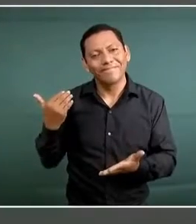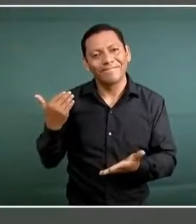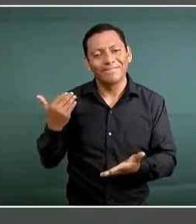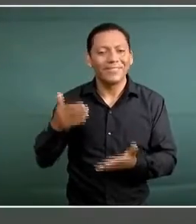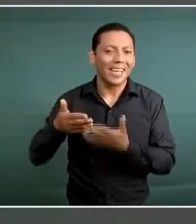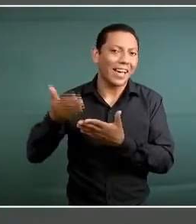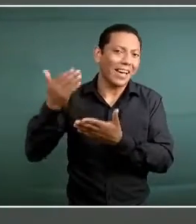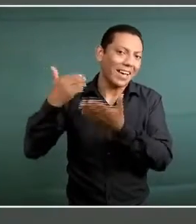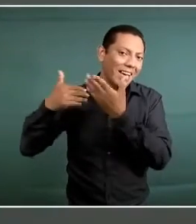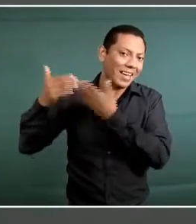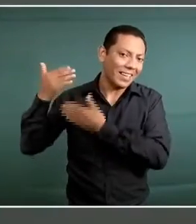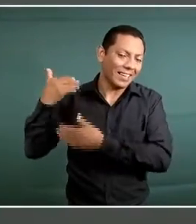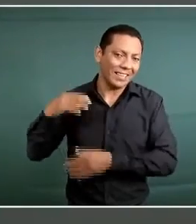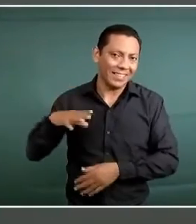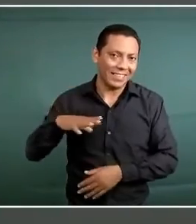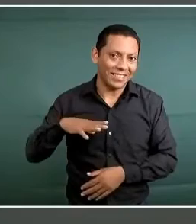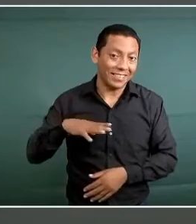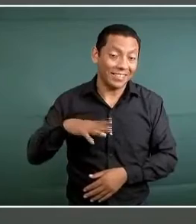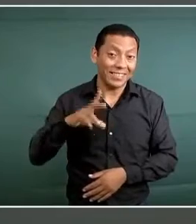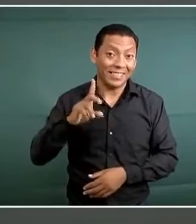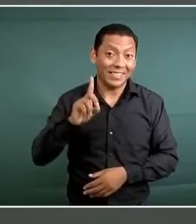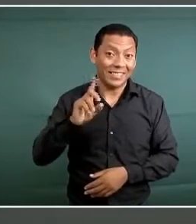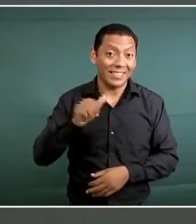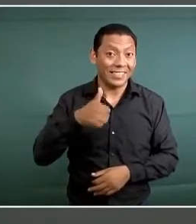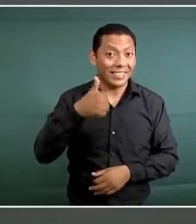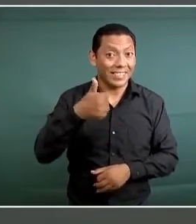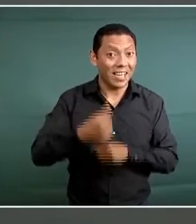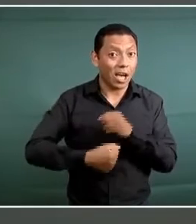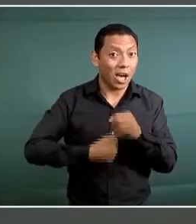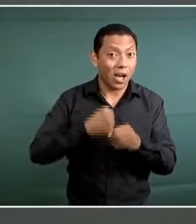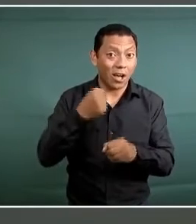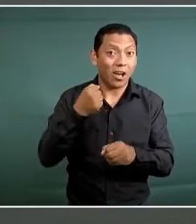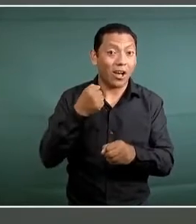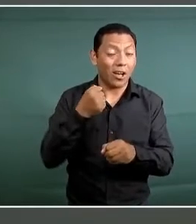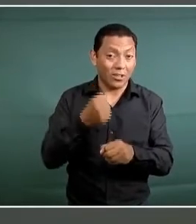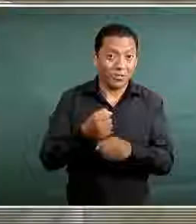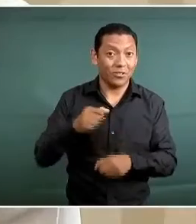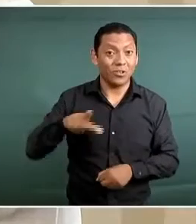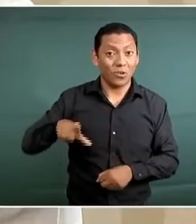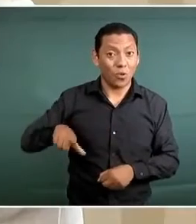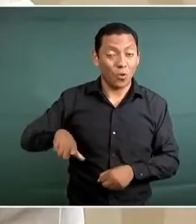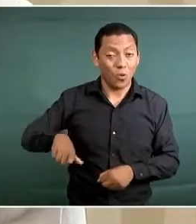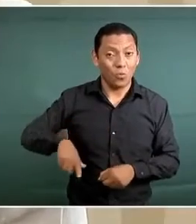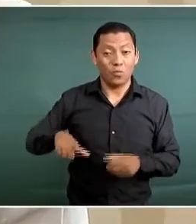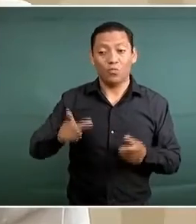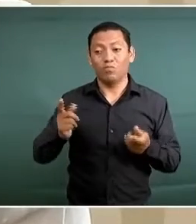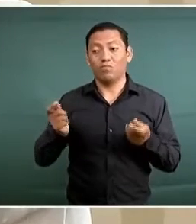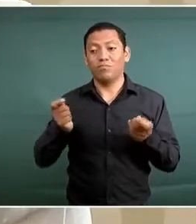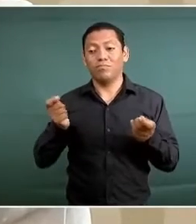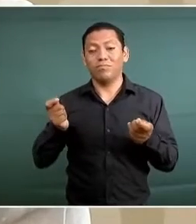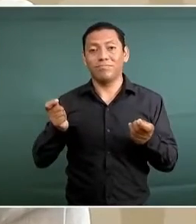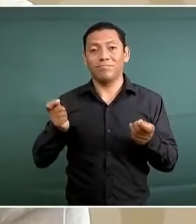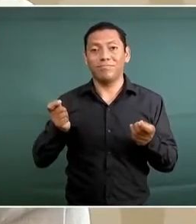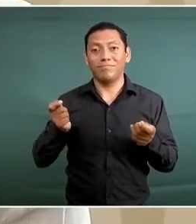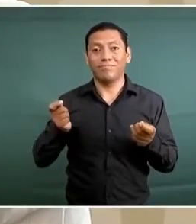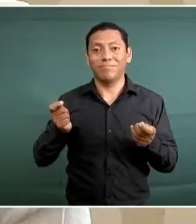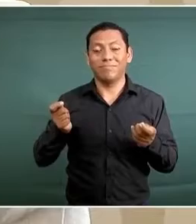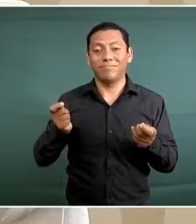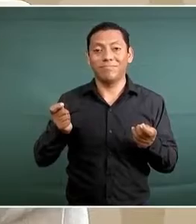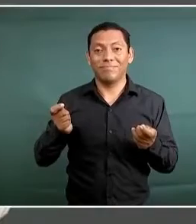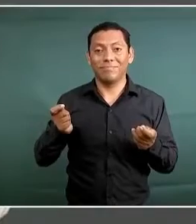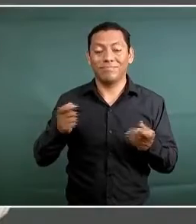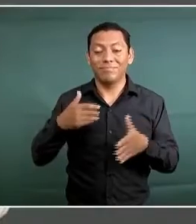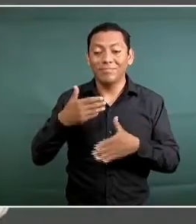durante 36 años pues no quieren que nos vaya bien